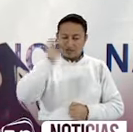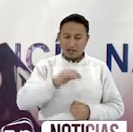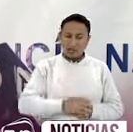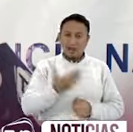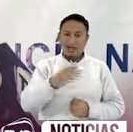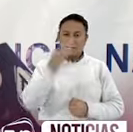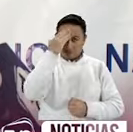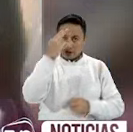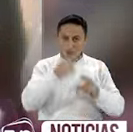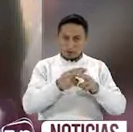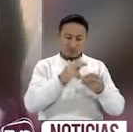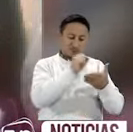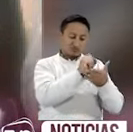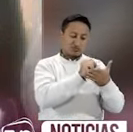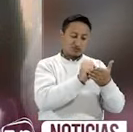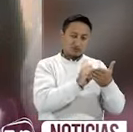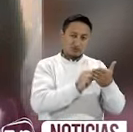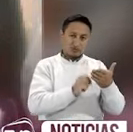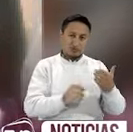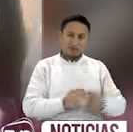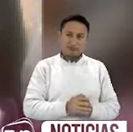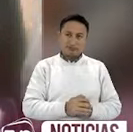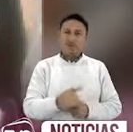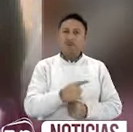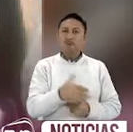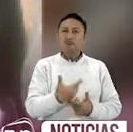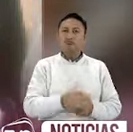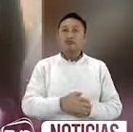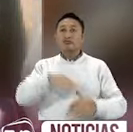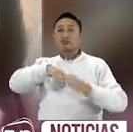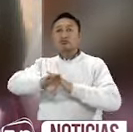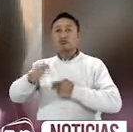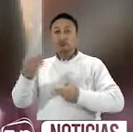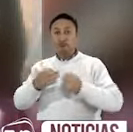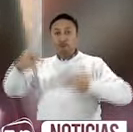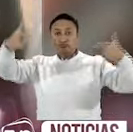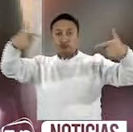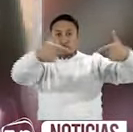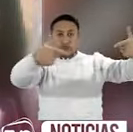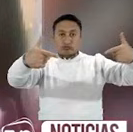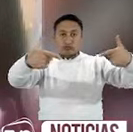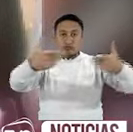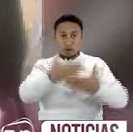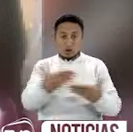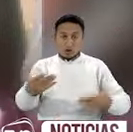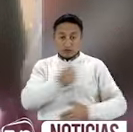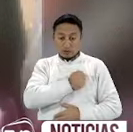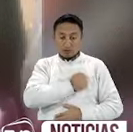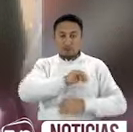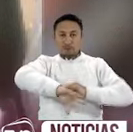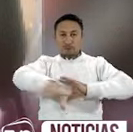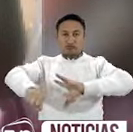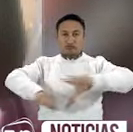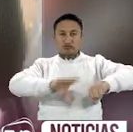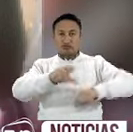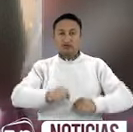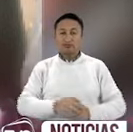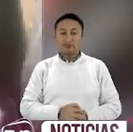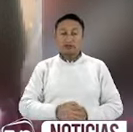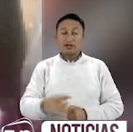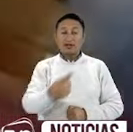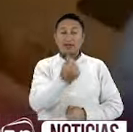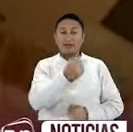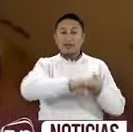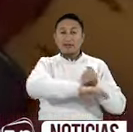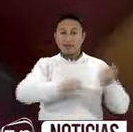realizar extorsiones. El modus operandi, armados ingresaban a los locales comerciales para llevarse pertenencias de los clientes y desvalijar la caja del